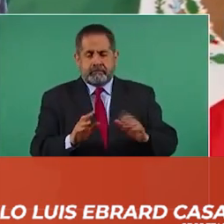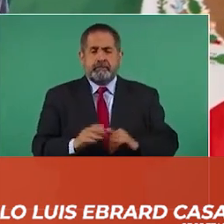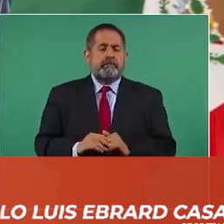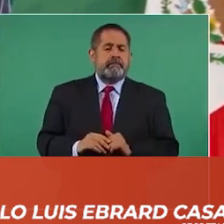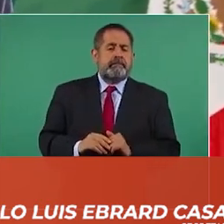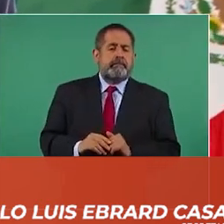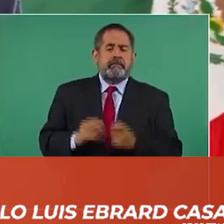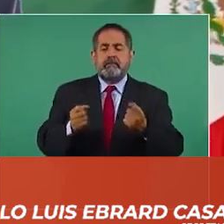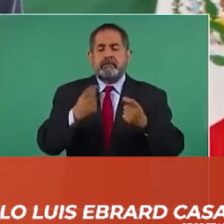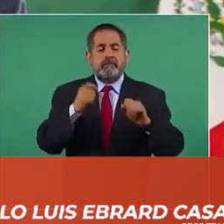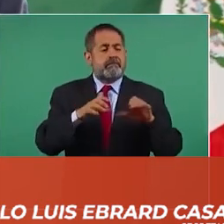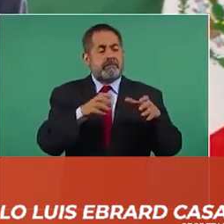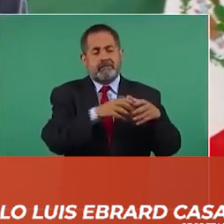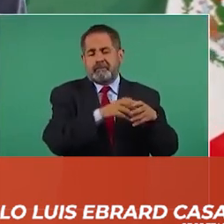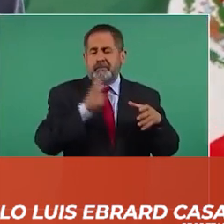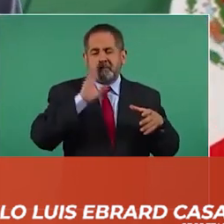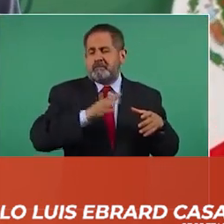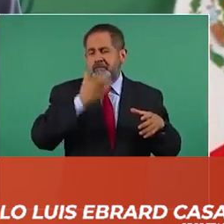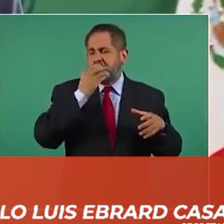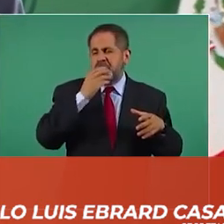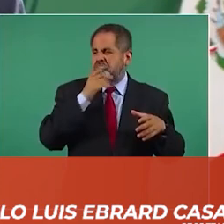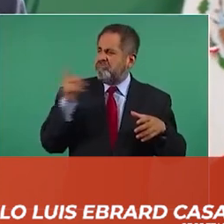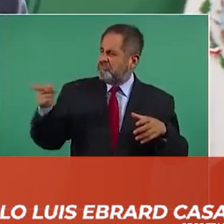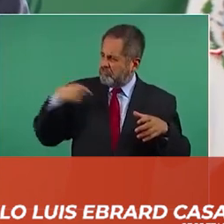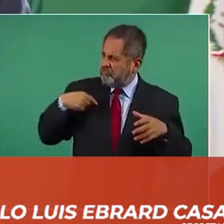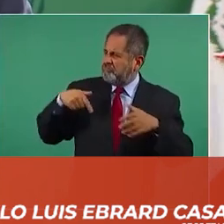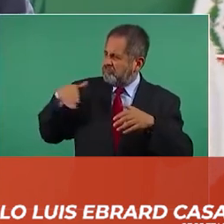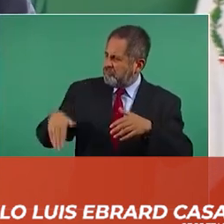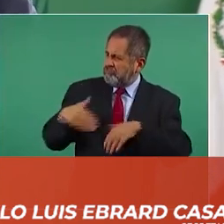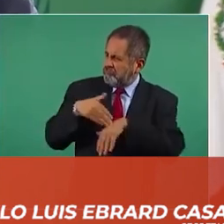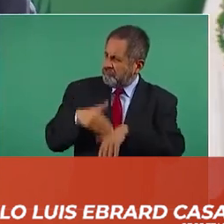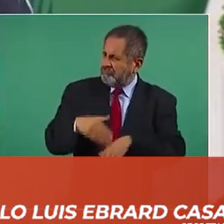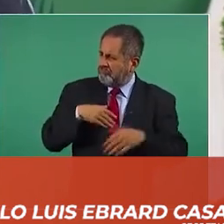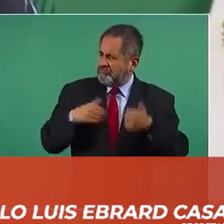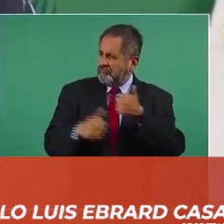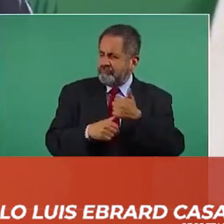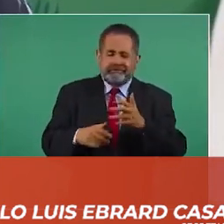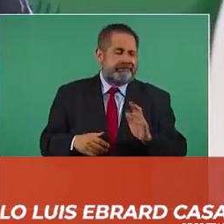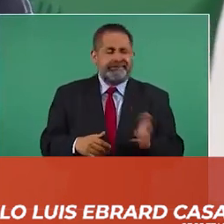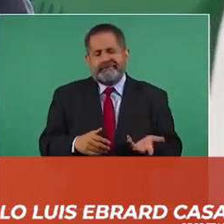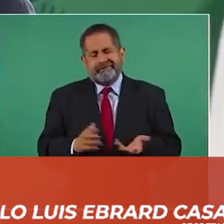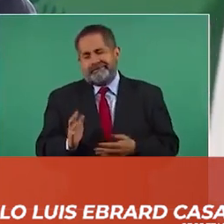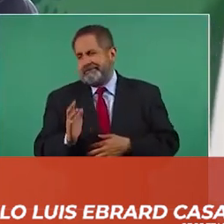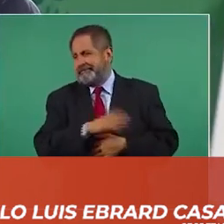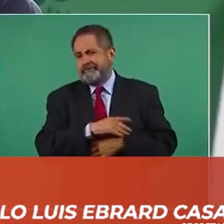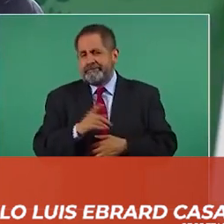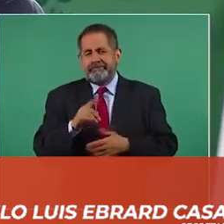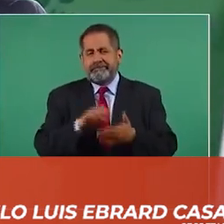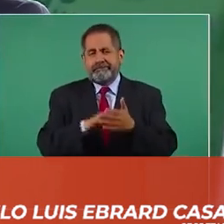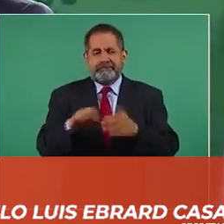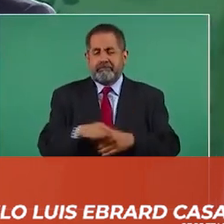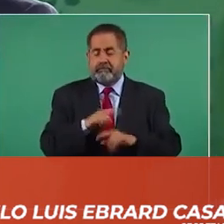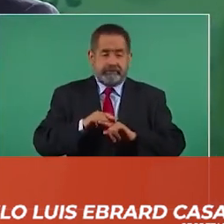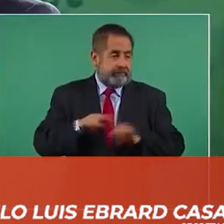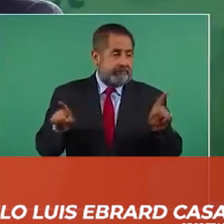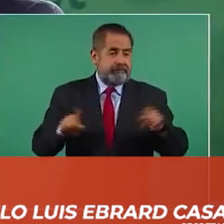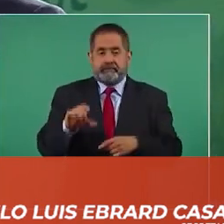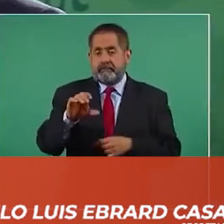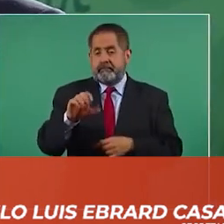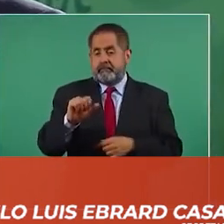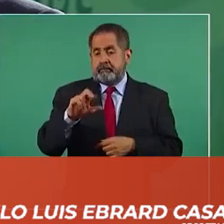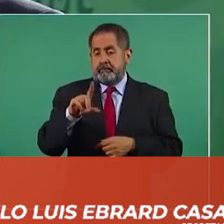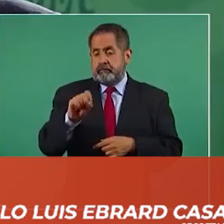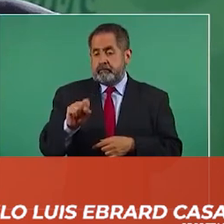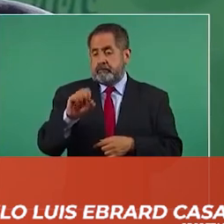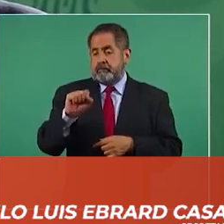gobierno, quedaron mal acostumbrados. El caso de Carlos Slim no es así, y